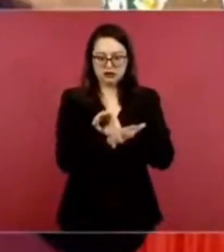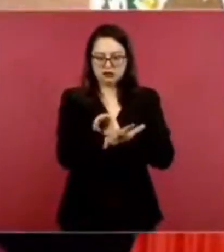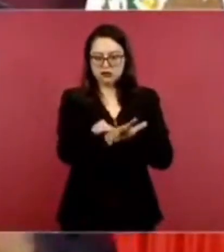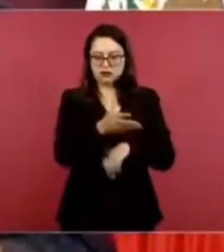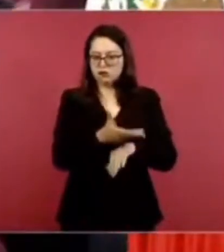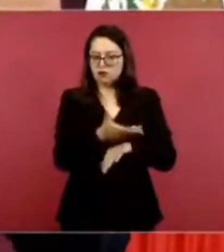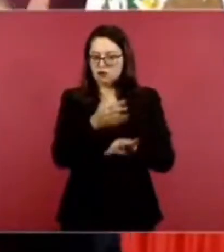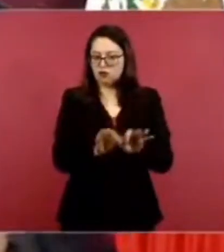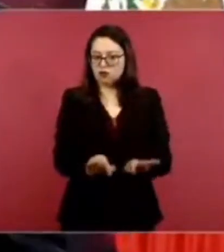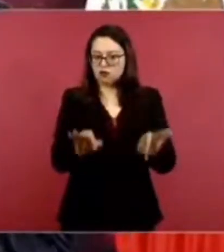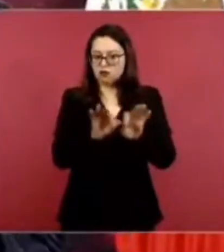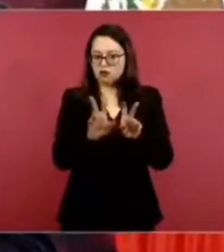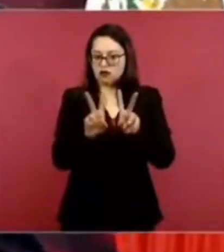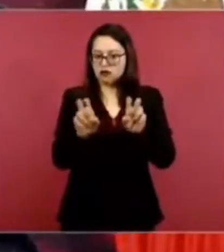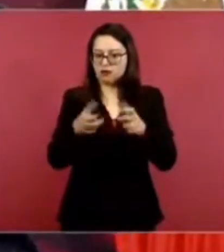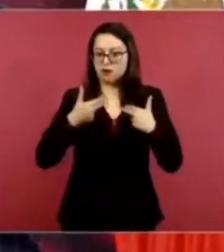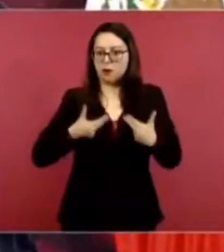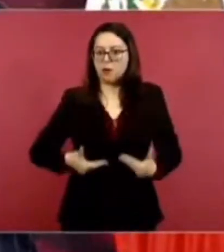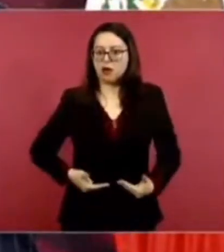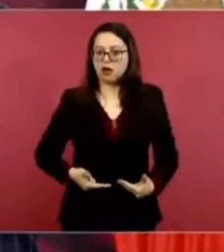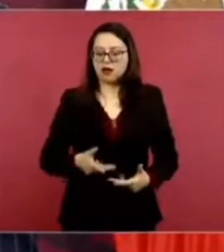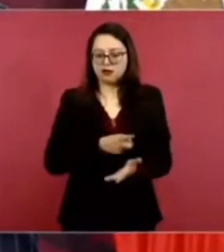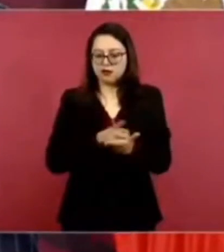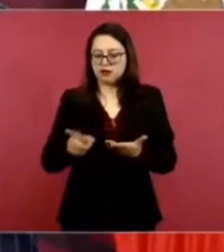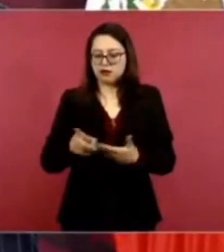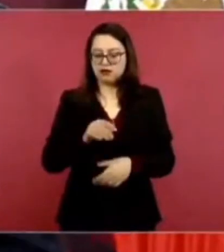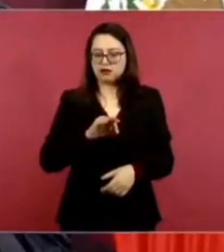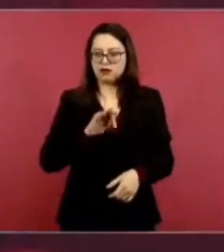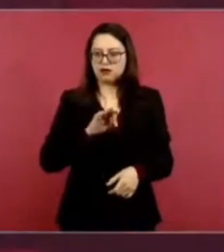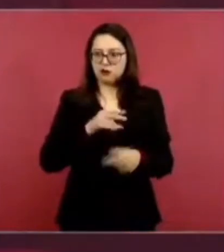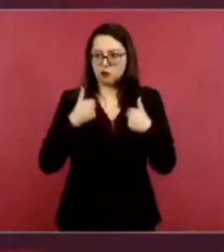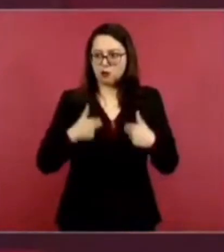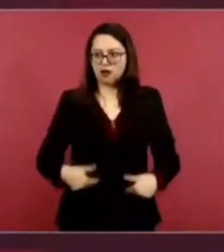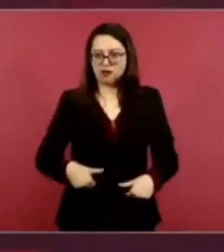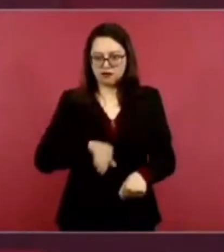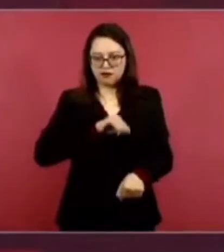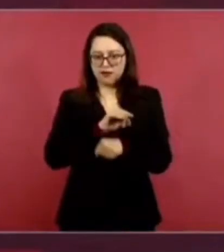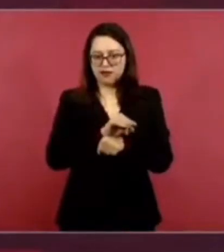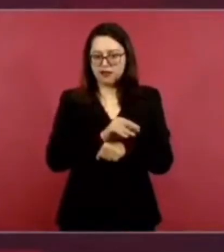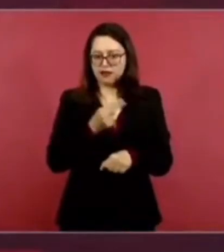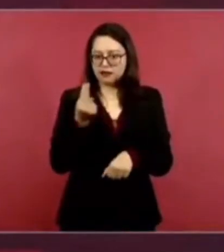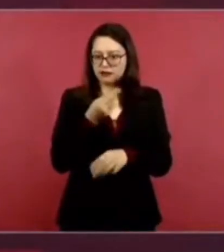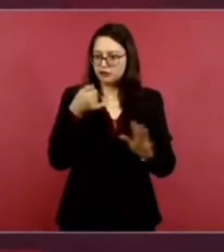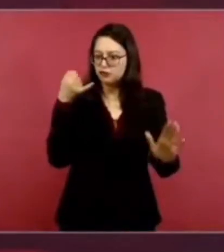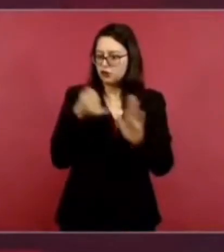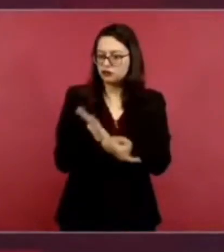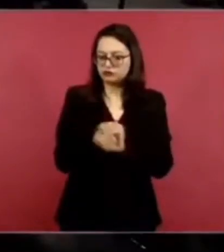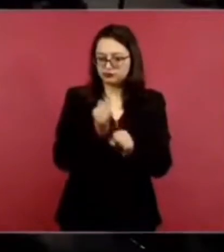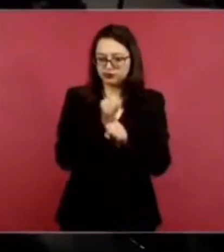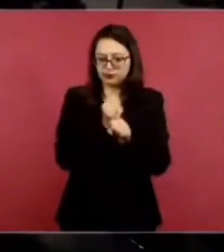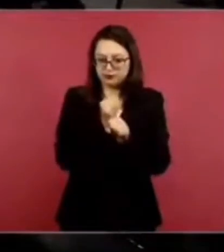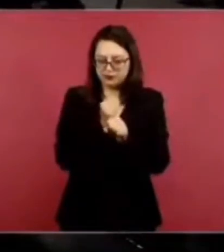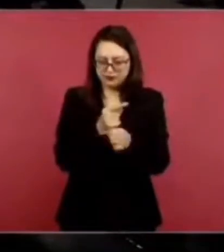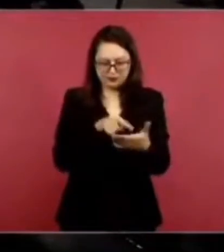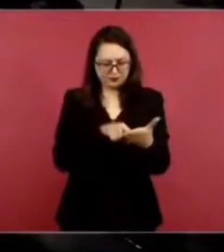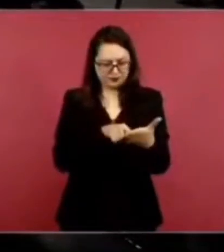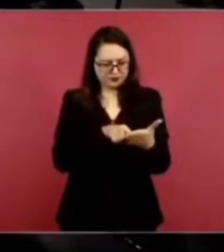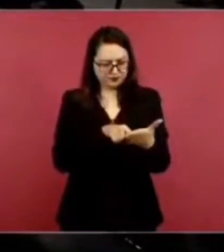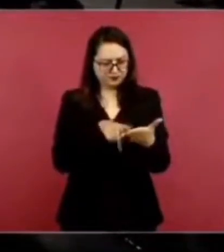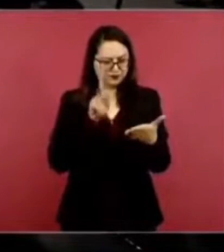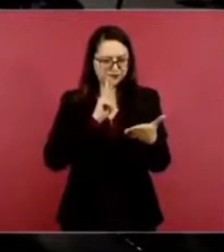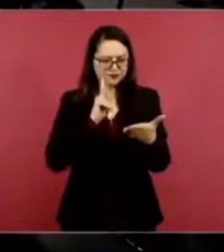que queremos este aclarar y llegar al fondo Pues si ya tenemos